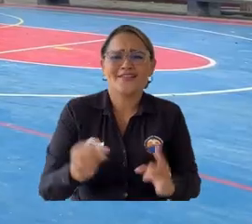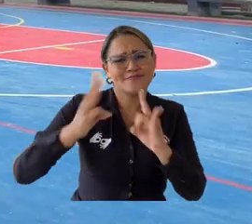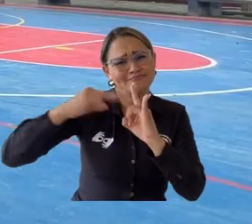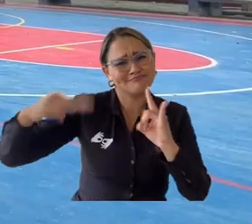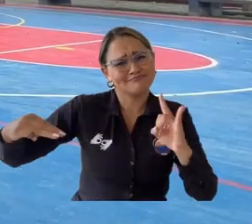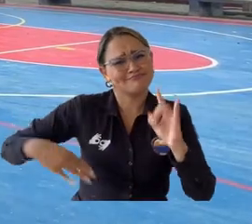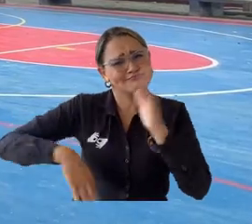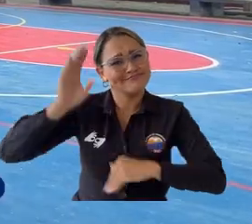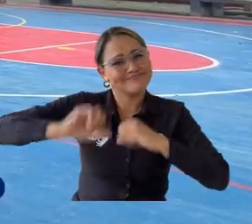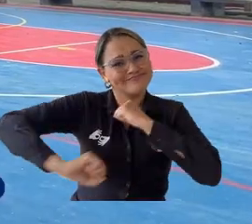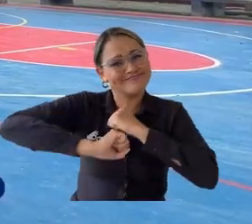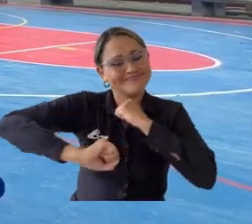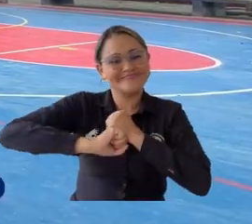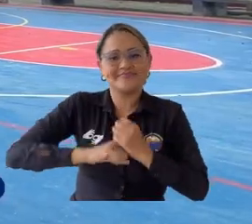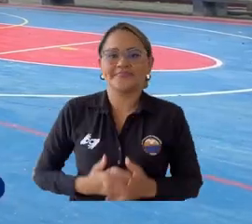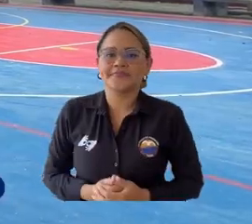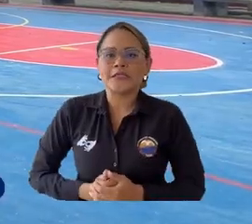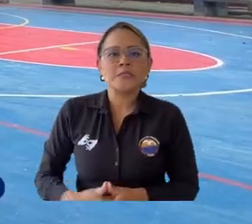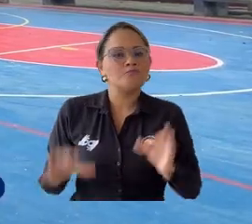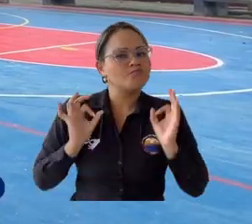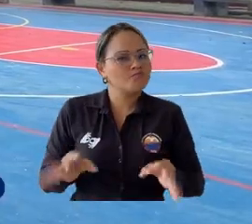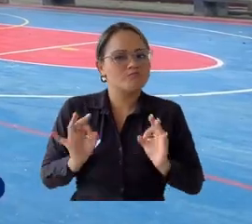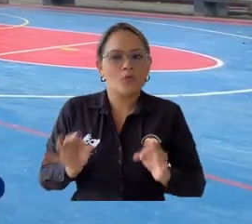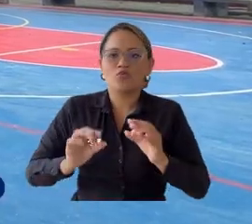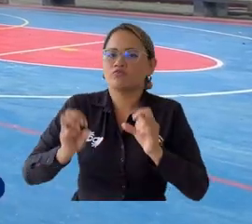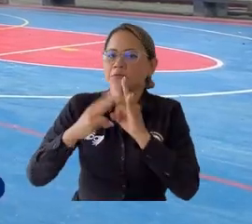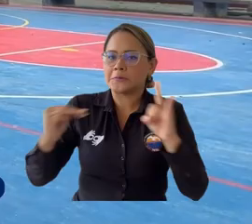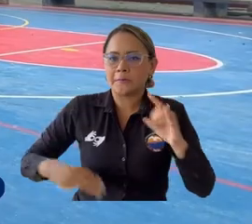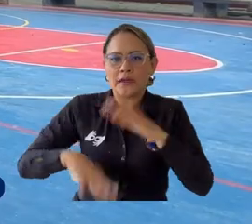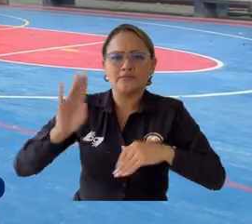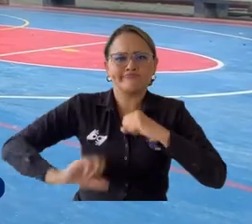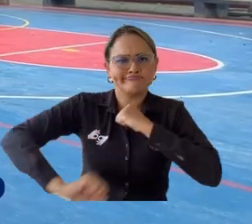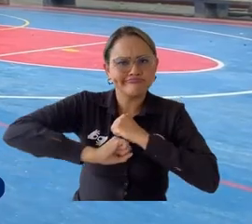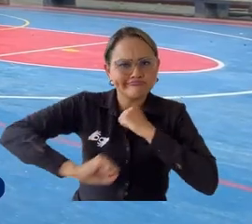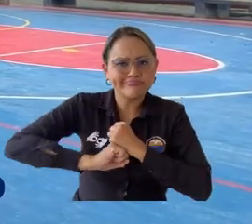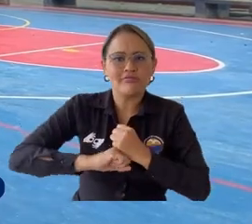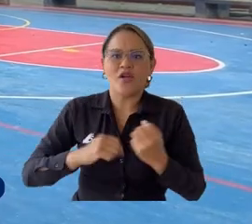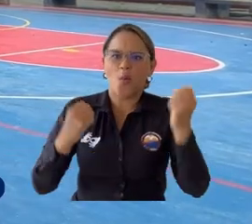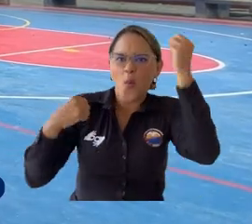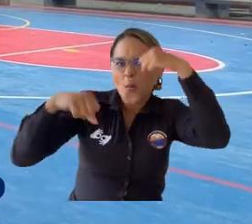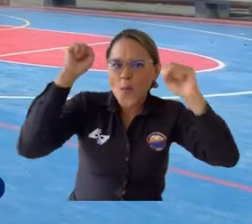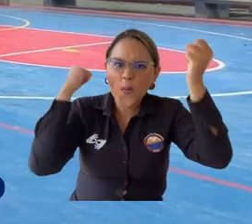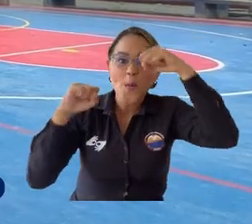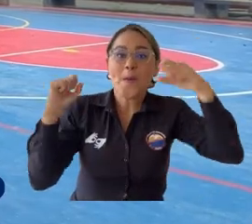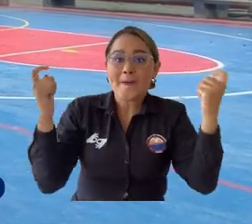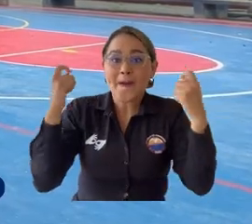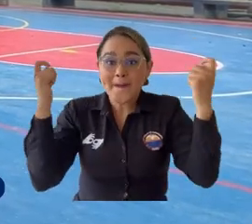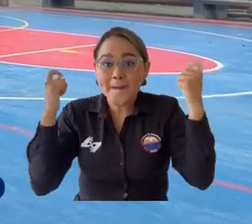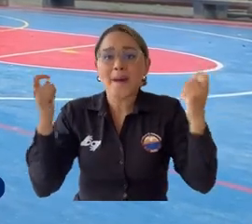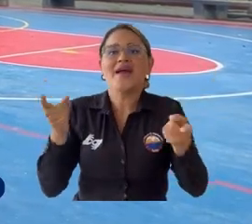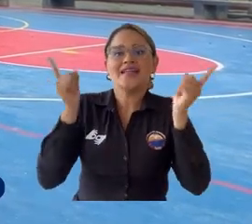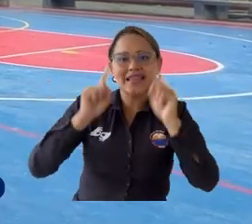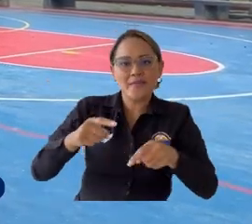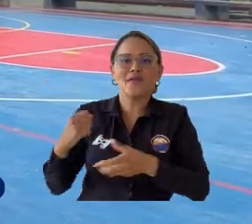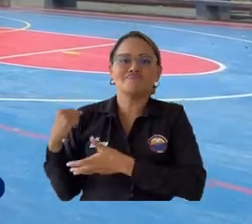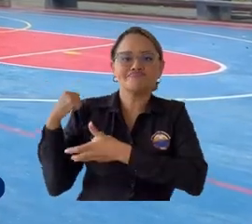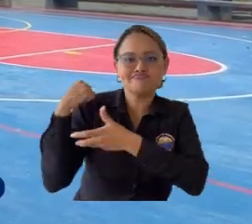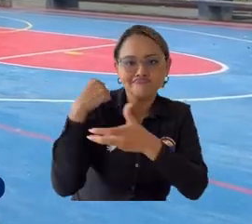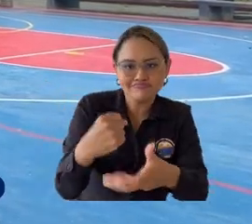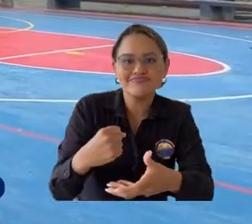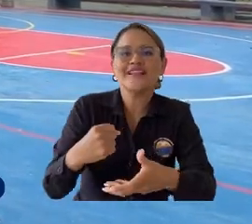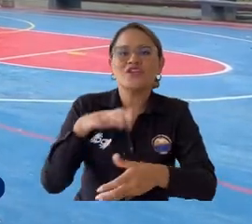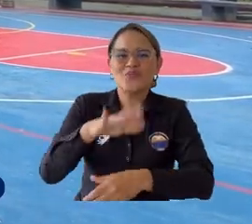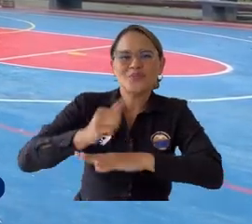La universidad se ha vinculado de muchos aspectos. Primero que todo, promoviendo el festival, dando unos recursos que da la vicerrectoría en